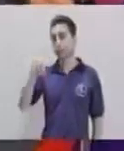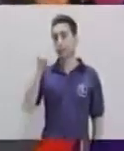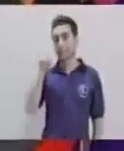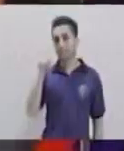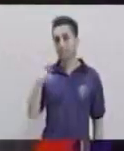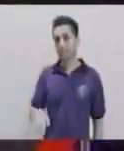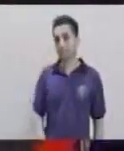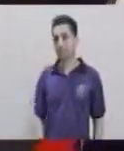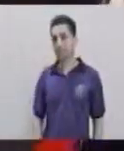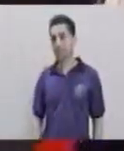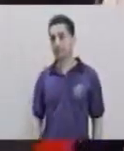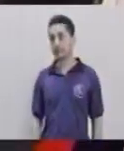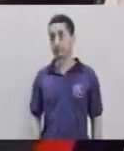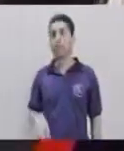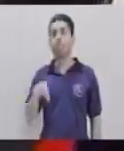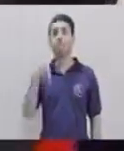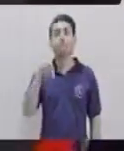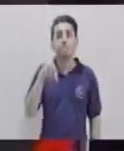pez,